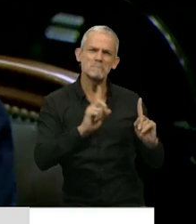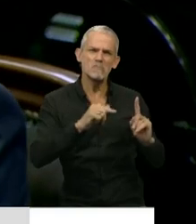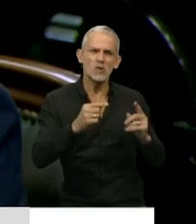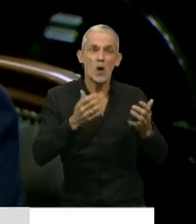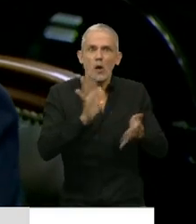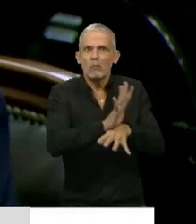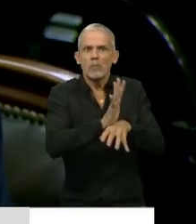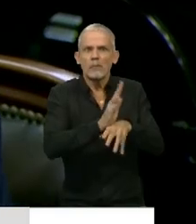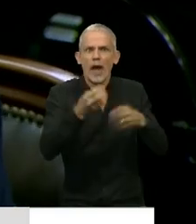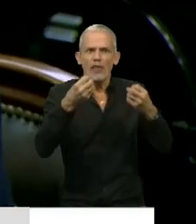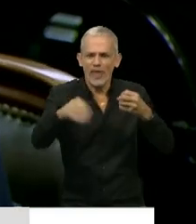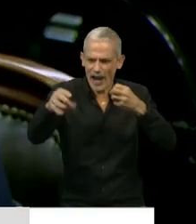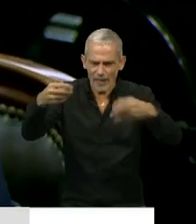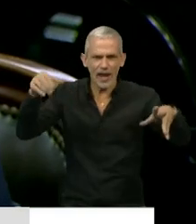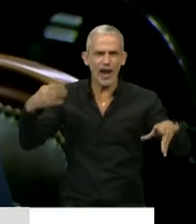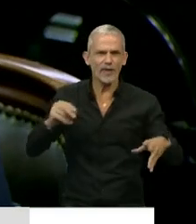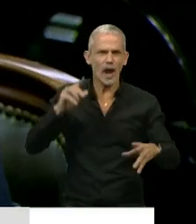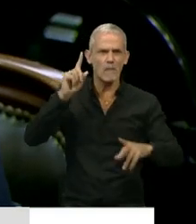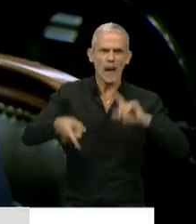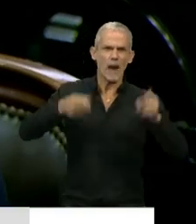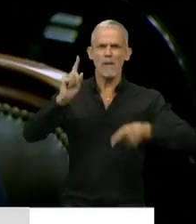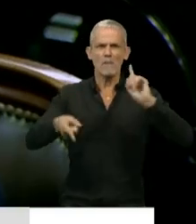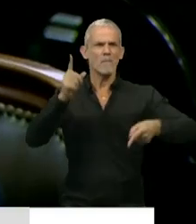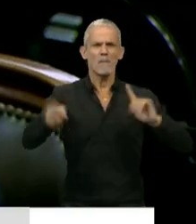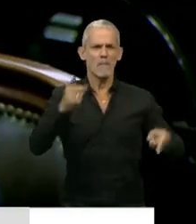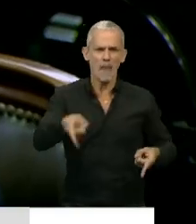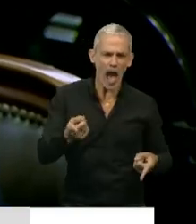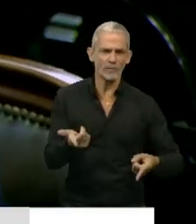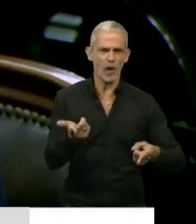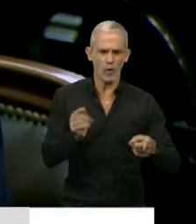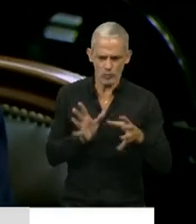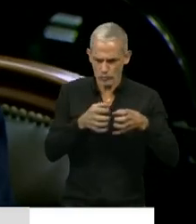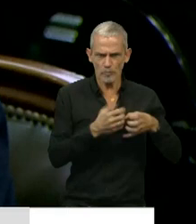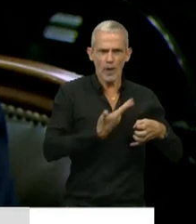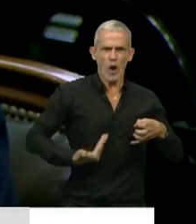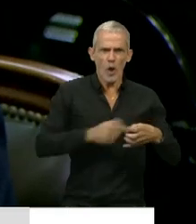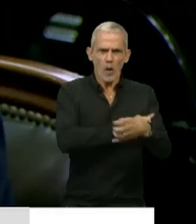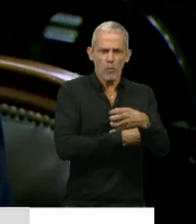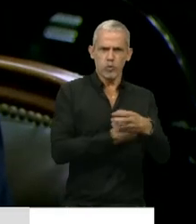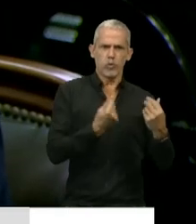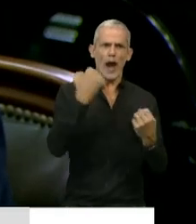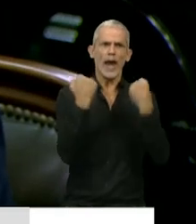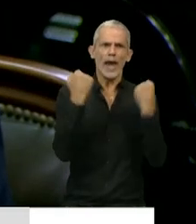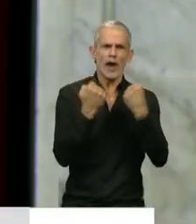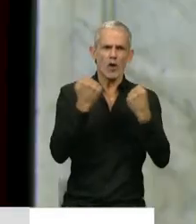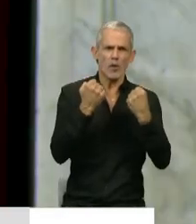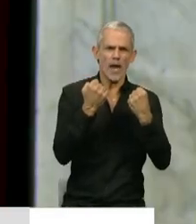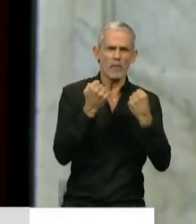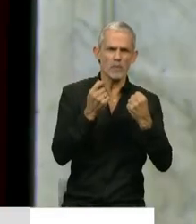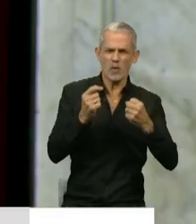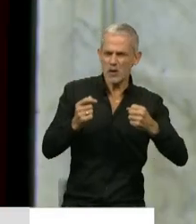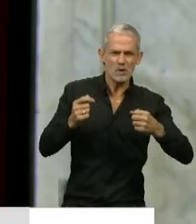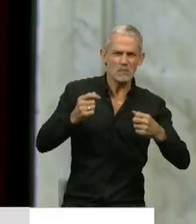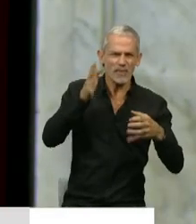fértiles para regímenes autoritarios, nacionalismos cerrados, economicismos inhumanos